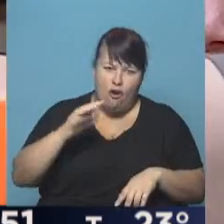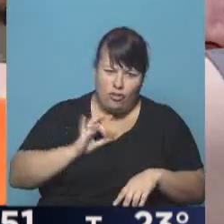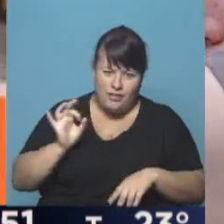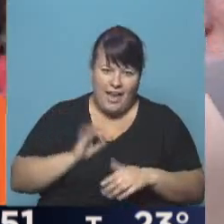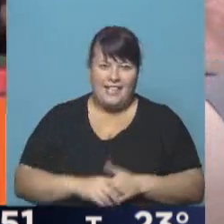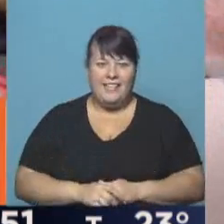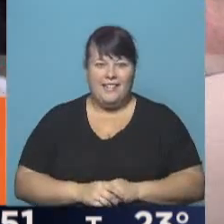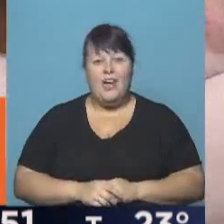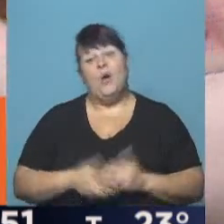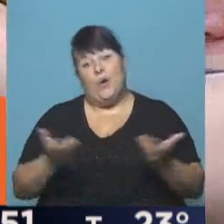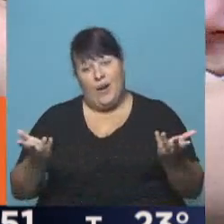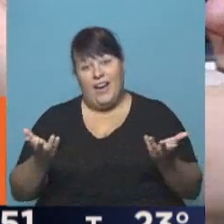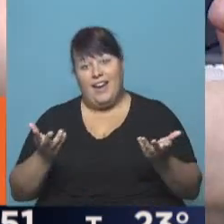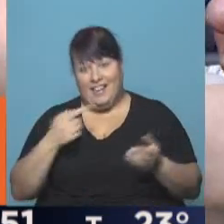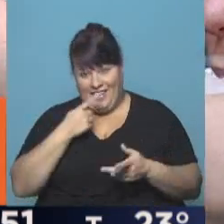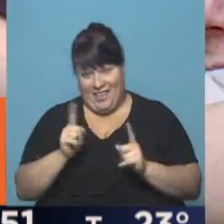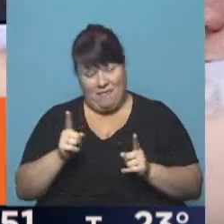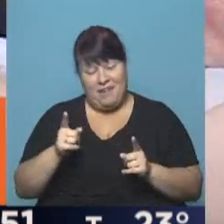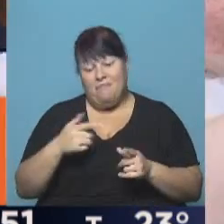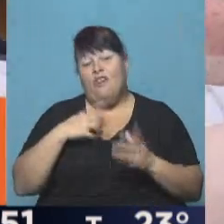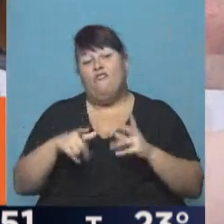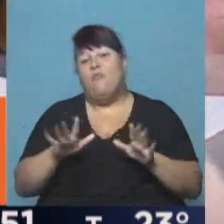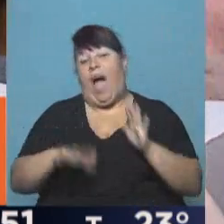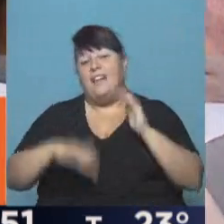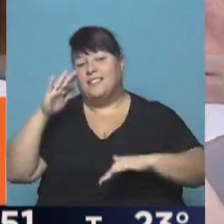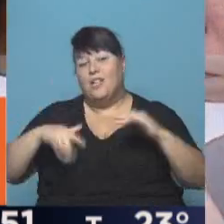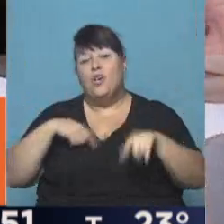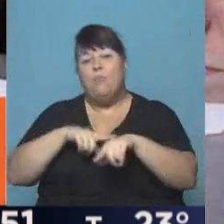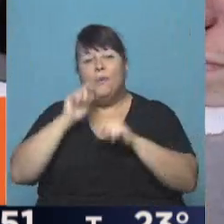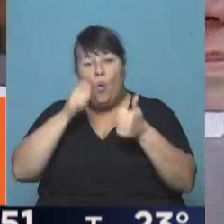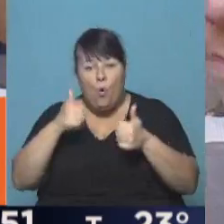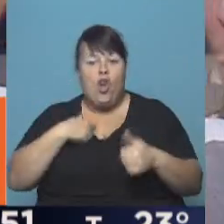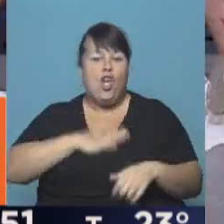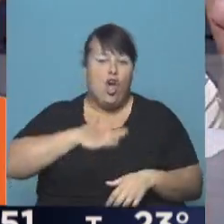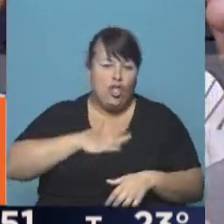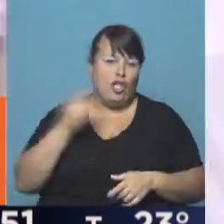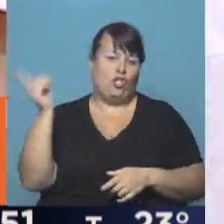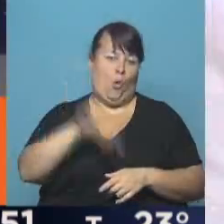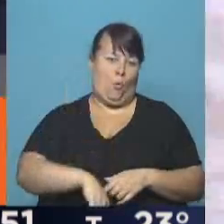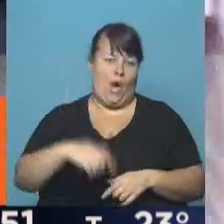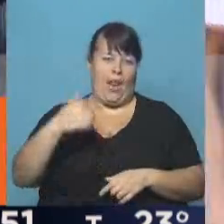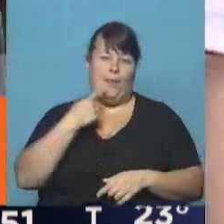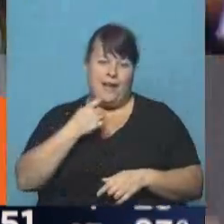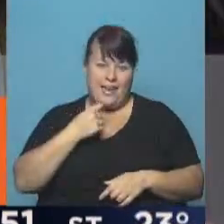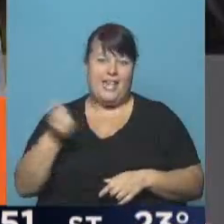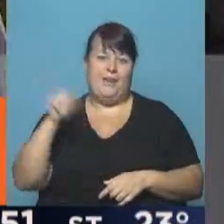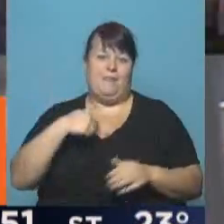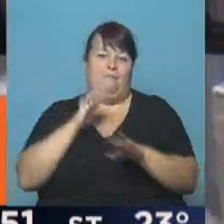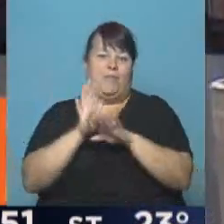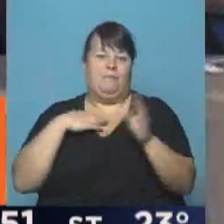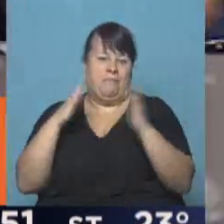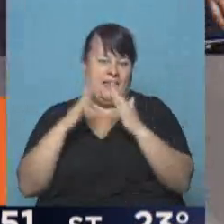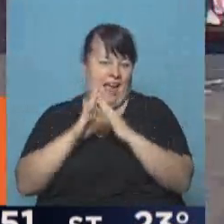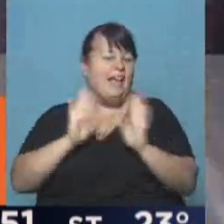años. Bueno, lo que dije recién, el fútbol son momentos, estoy en un buen momento, estoy contento de volver a River, a mi casa y